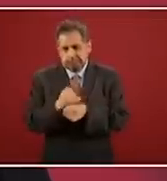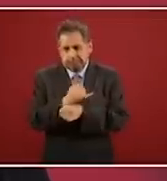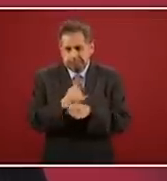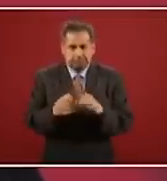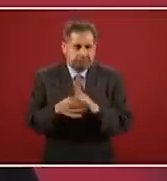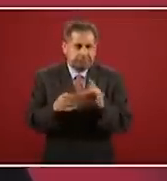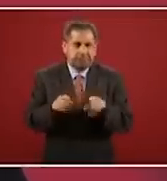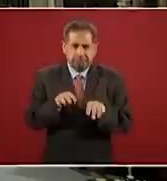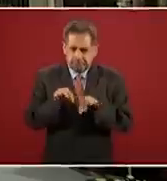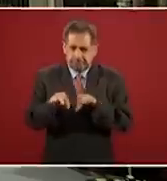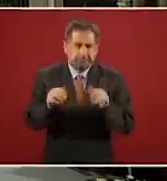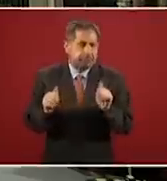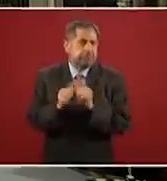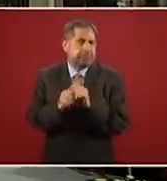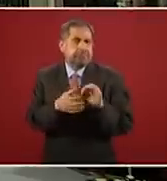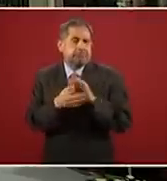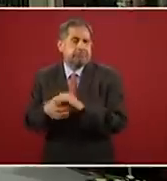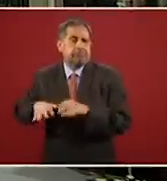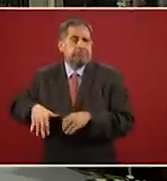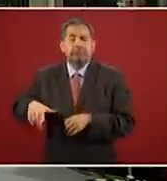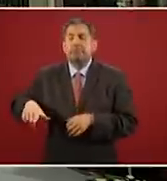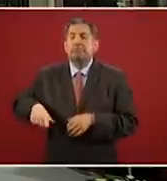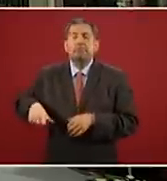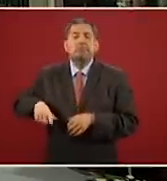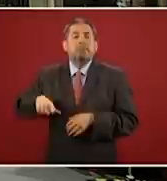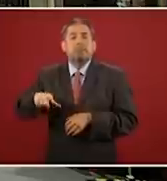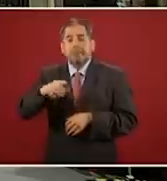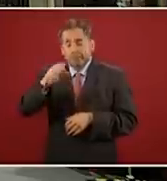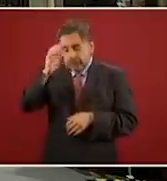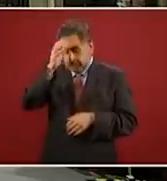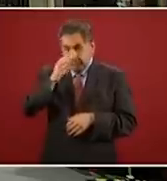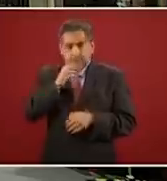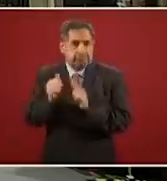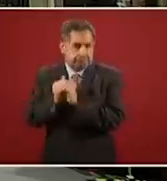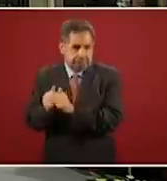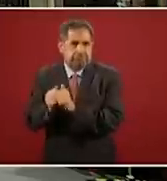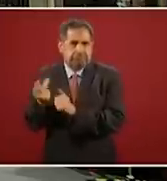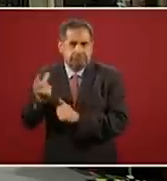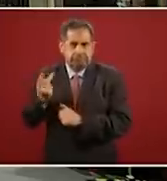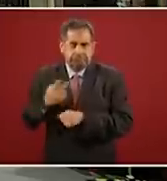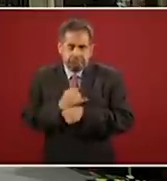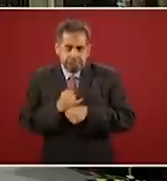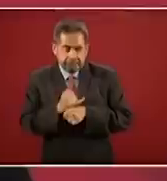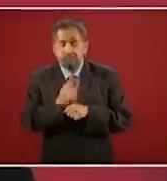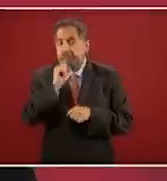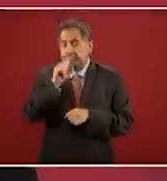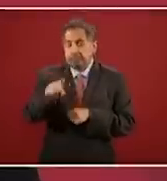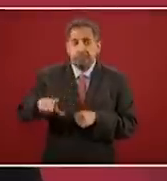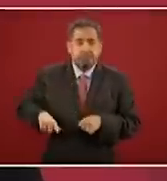también coordinado con lo que se decía hace un momento con el gobierno del estado de Coahuila y el gobierno del estado de Jalisco.